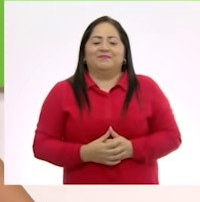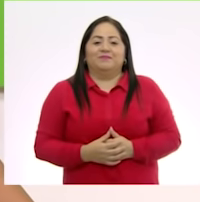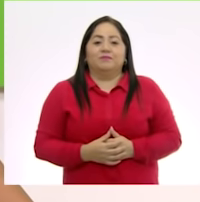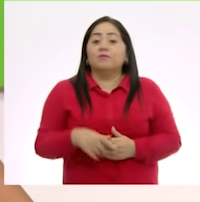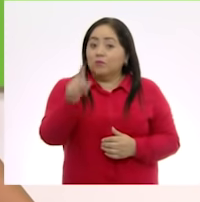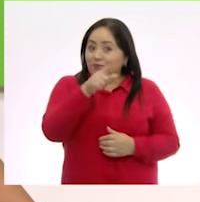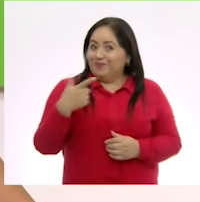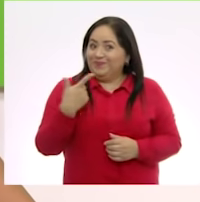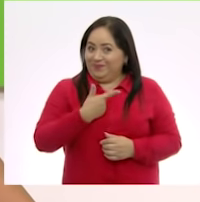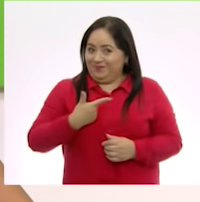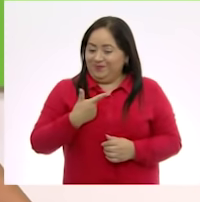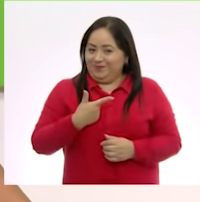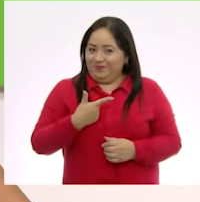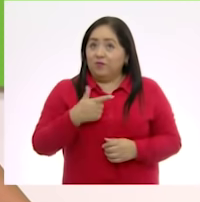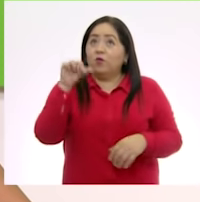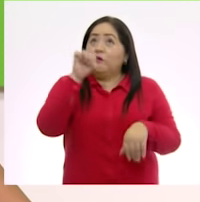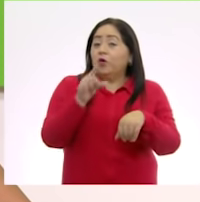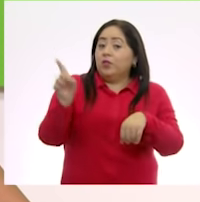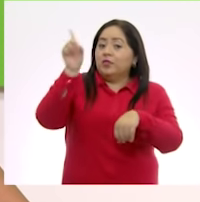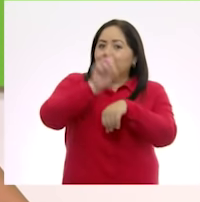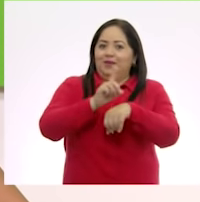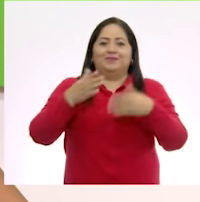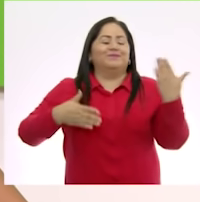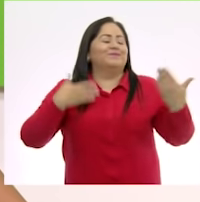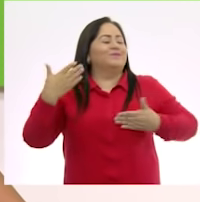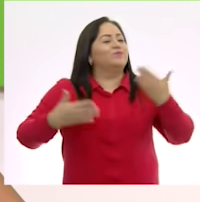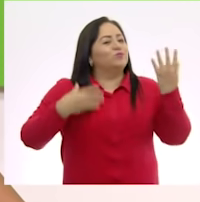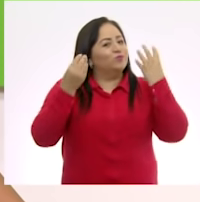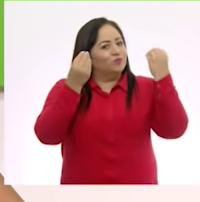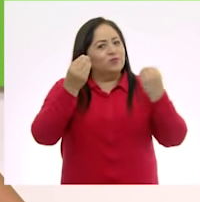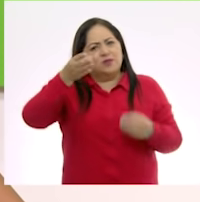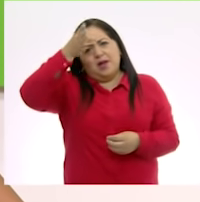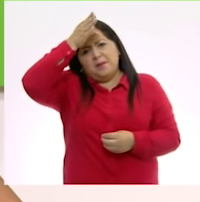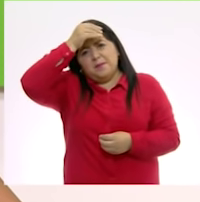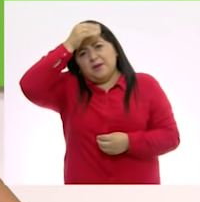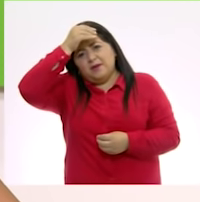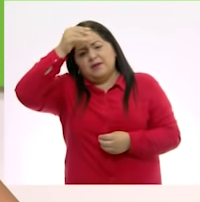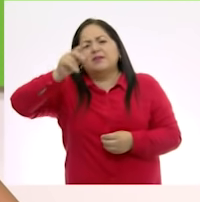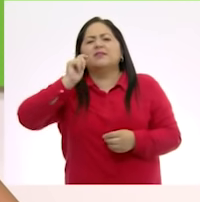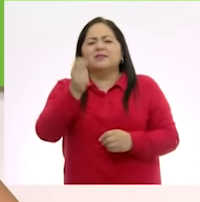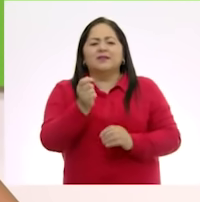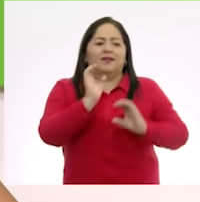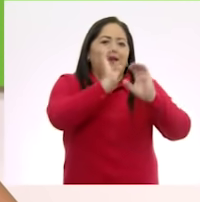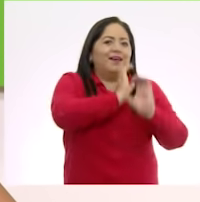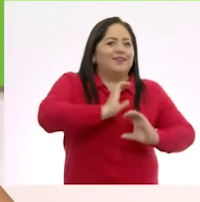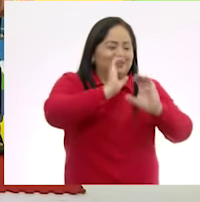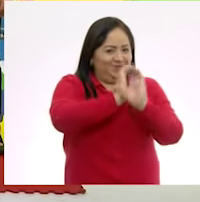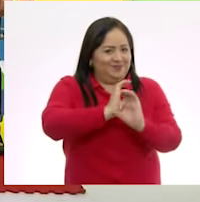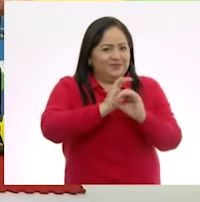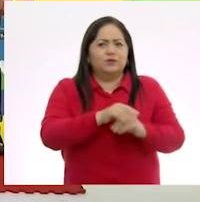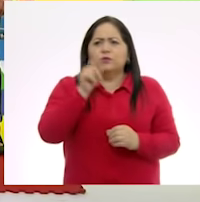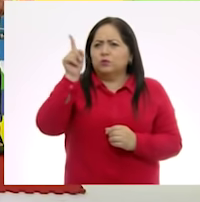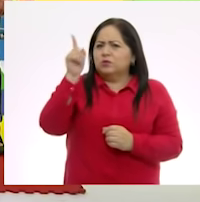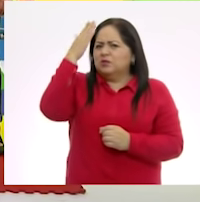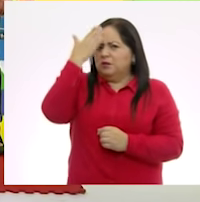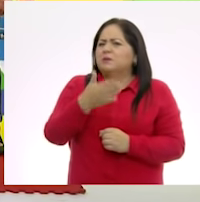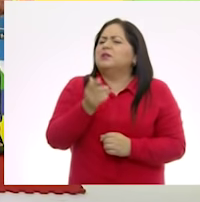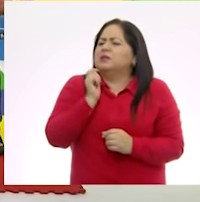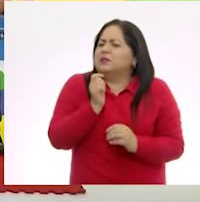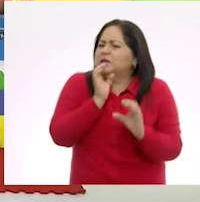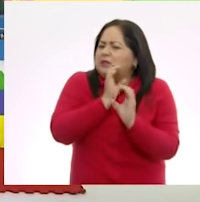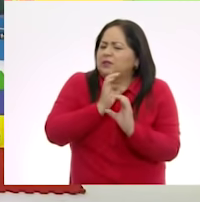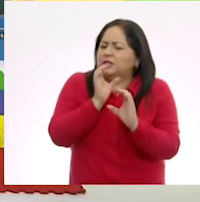¿Te gustó? El día de hoy nos divertiremos mucho y aprenderemos acerca de las canciones. ¿Tú sabes qué es una